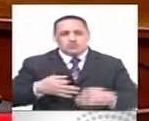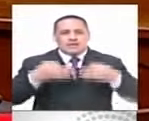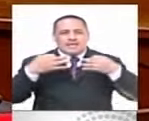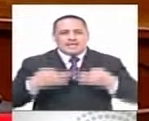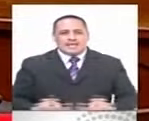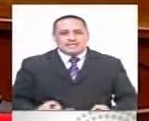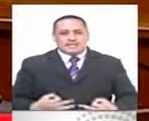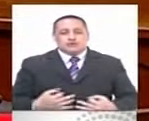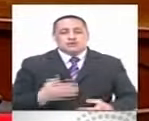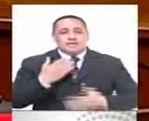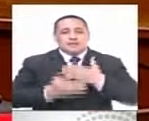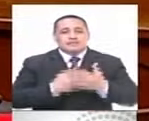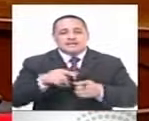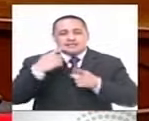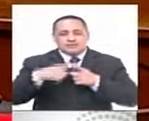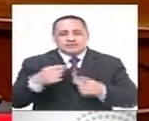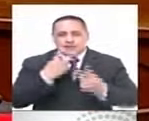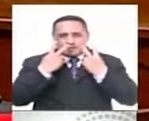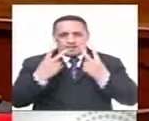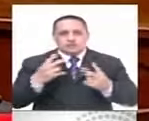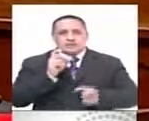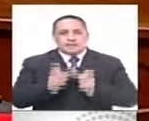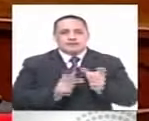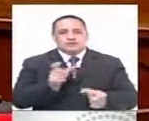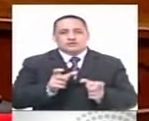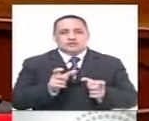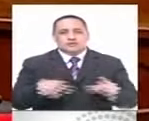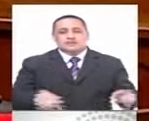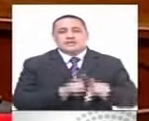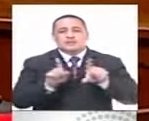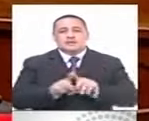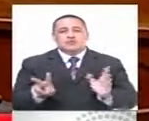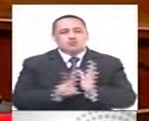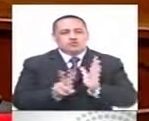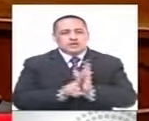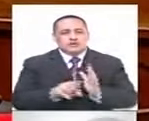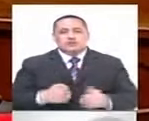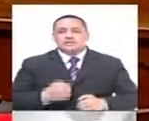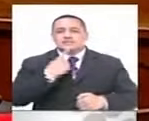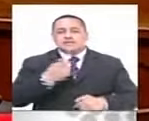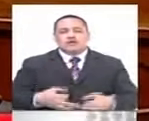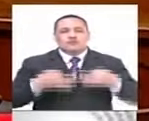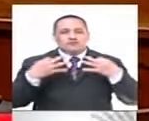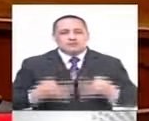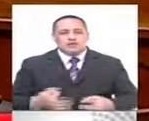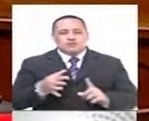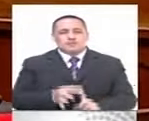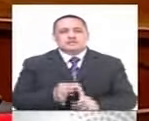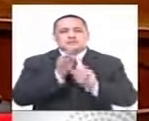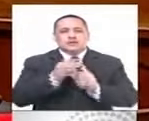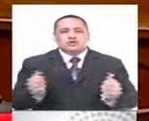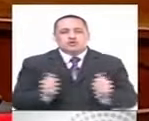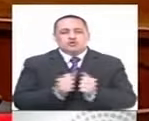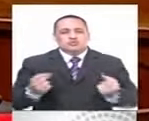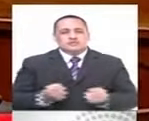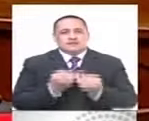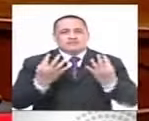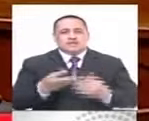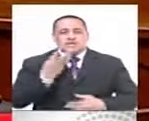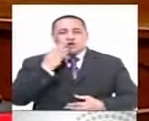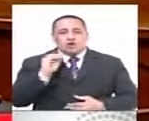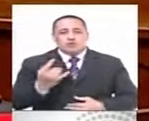se promoverán las veedurías ciudadanas. El voluntariado estará conformado principalmente por jóvenes